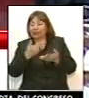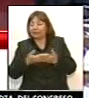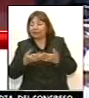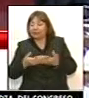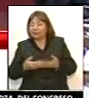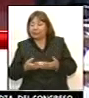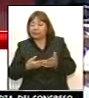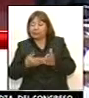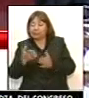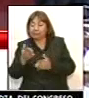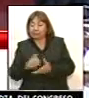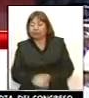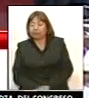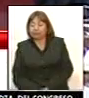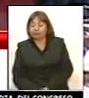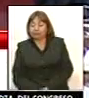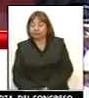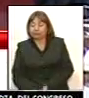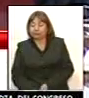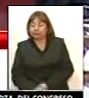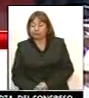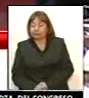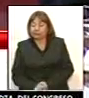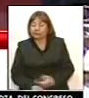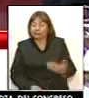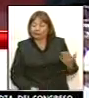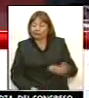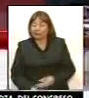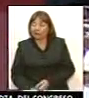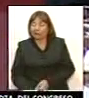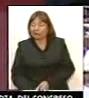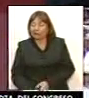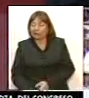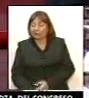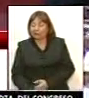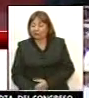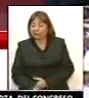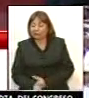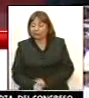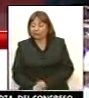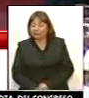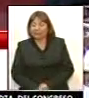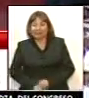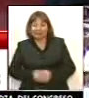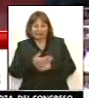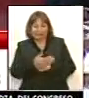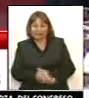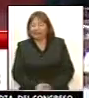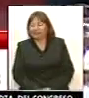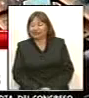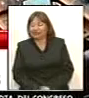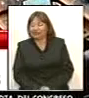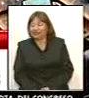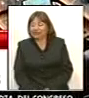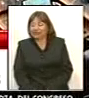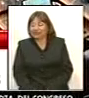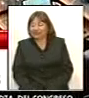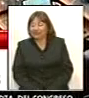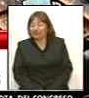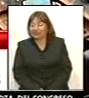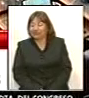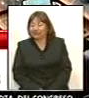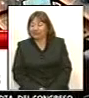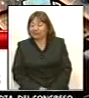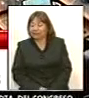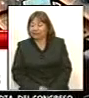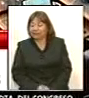en esa dirección, que no se le excluya. Le doy y gracias, presidente, le doy la palabra a la señora Luz Salgado. Gracias a los congresistas,